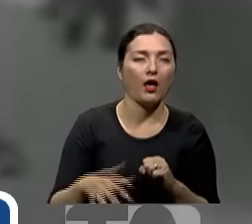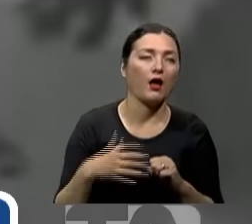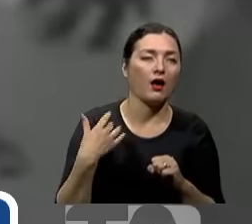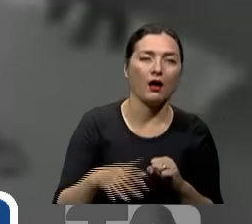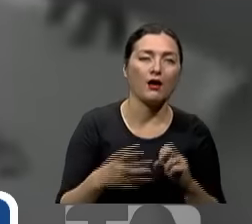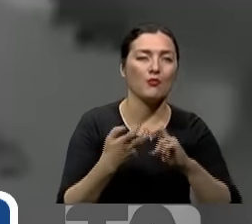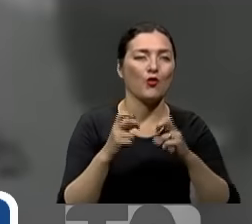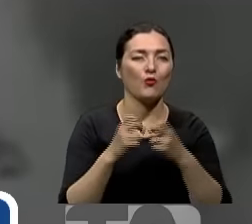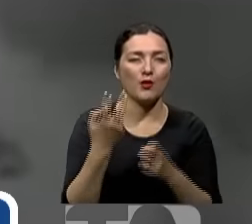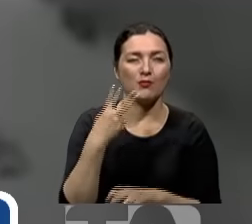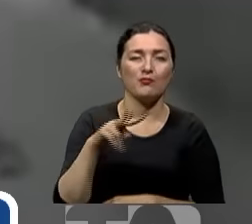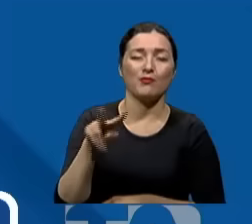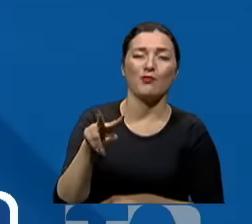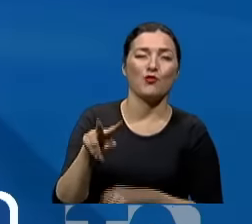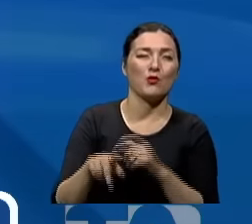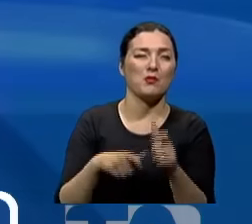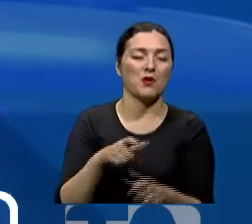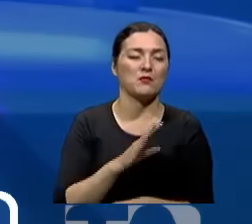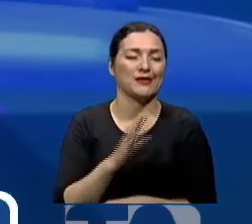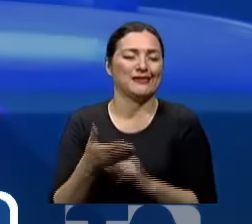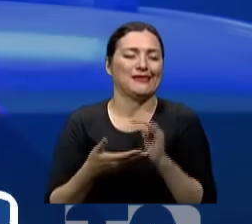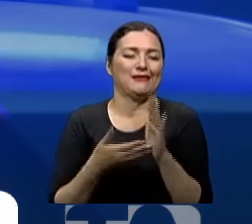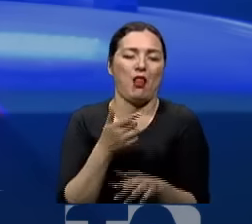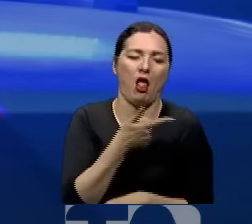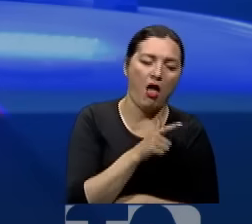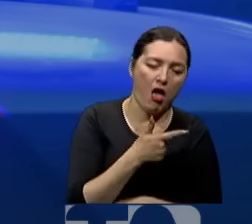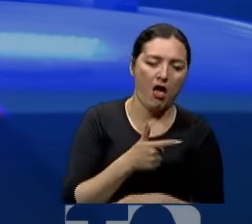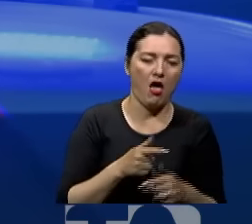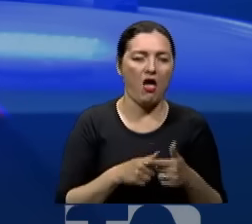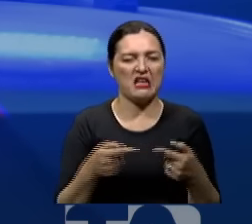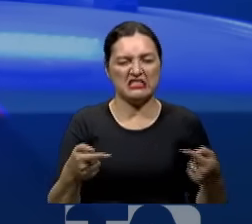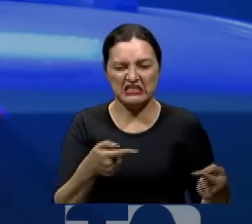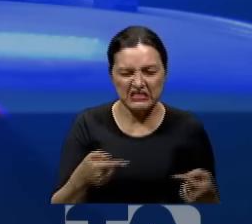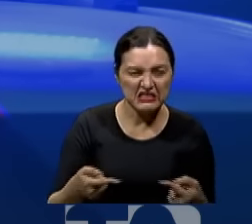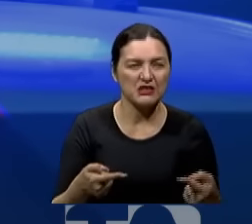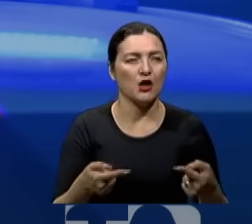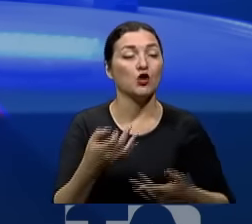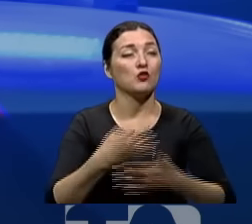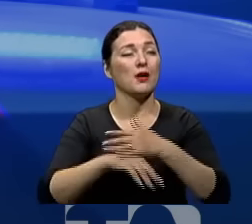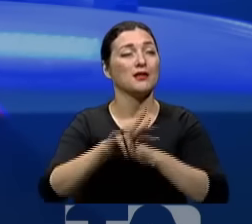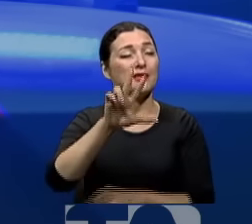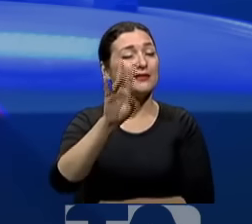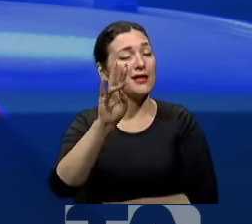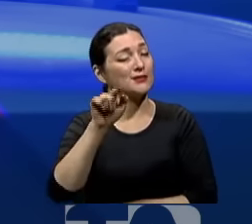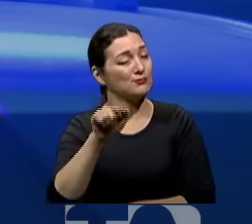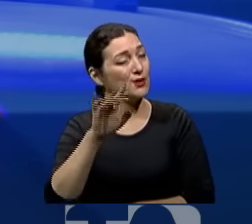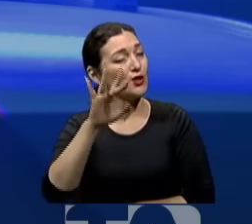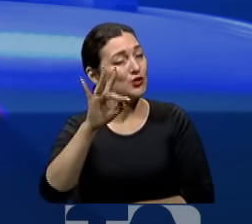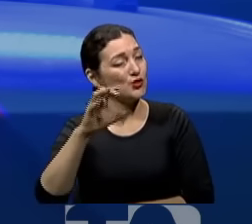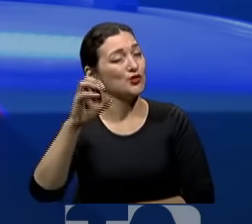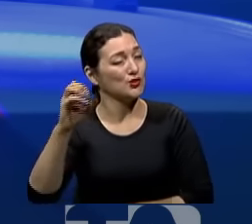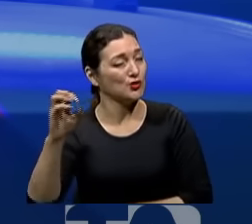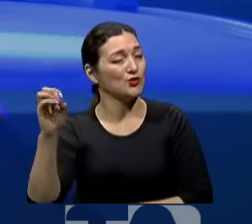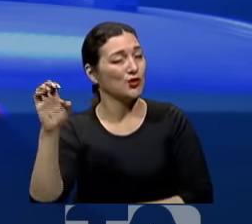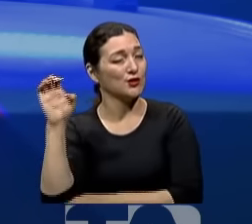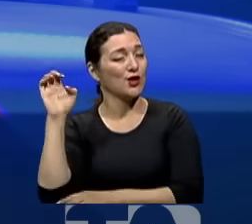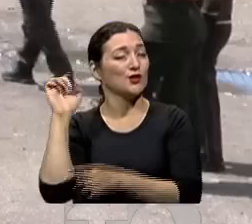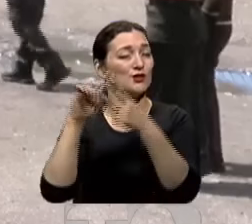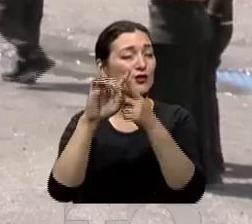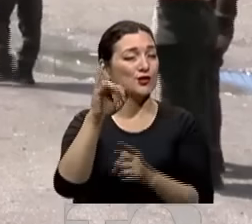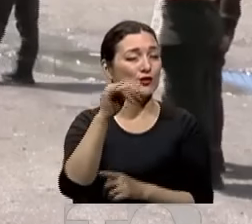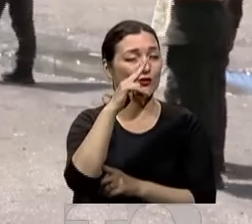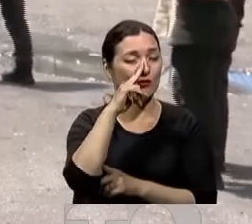que se registran en la capital. Cifras de esta entidad revelan que se han registrado 37,800 casos de enero a junio de este